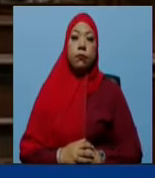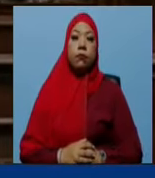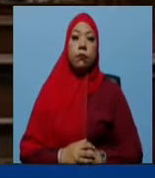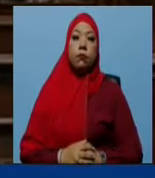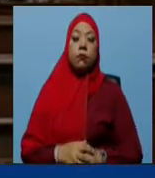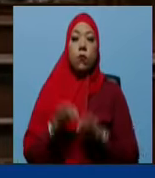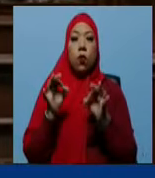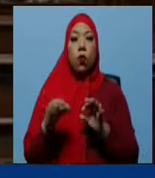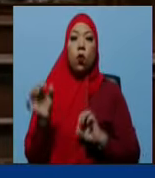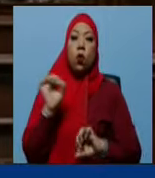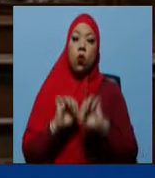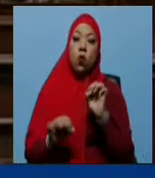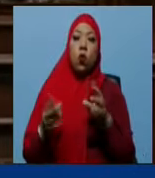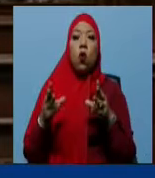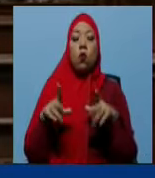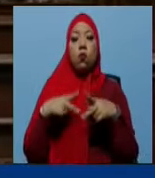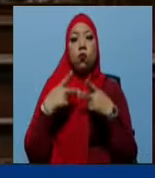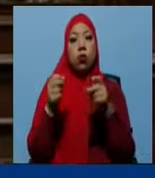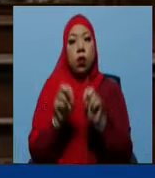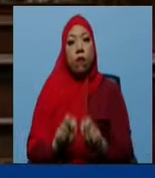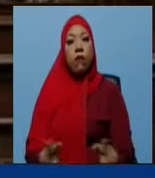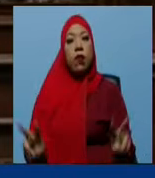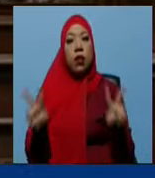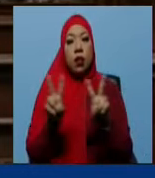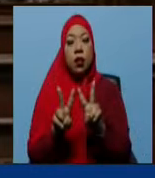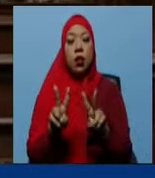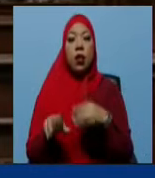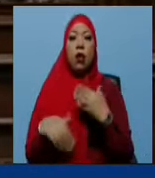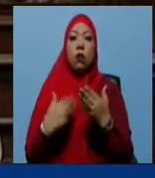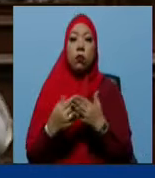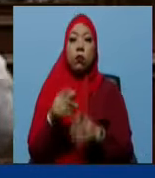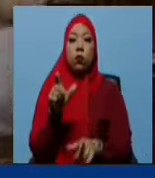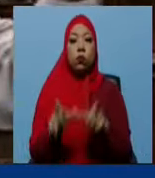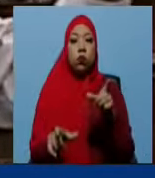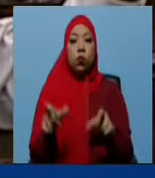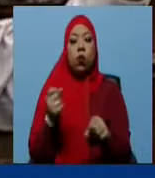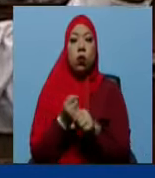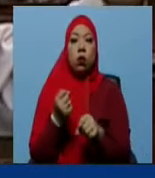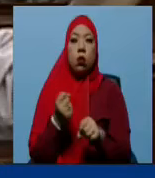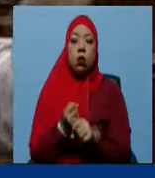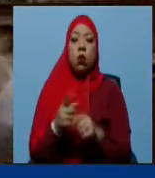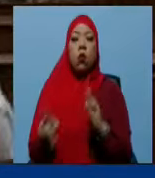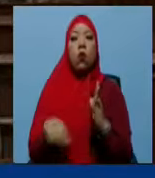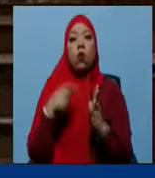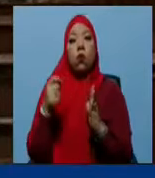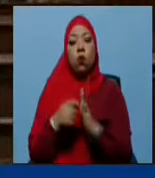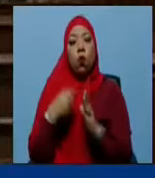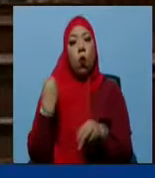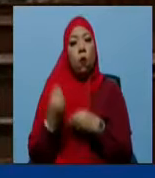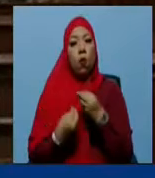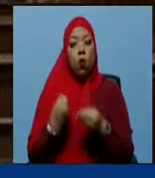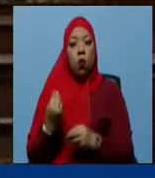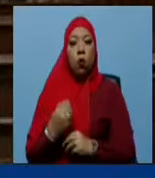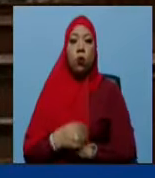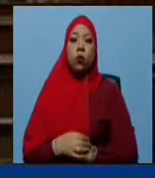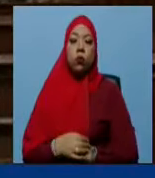que fue enfrentado con mucha valentía por una generación completa, pudiéramos decir.